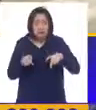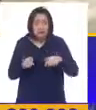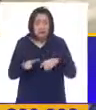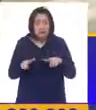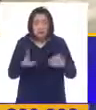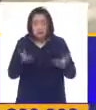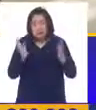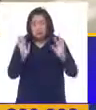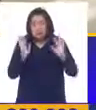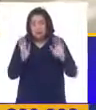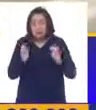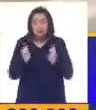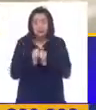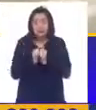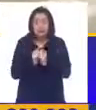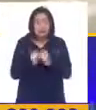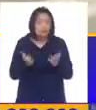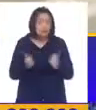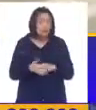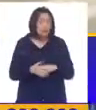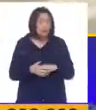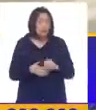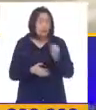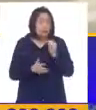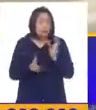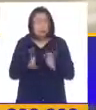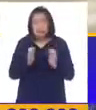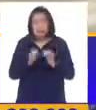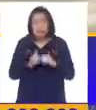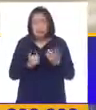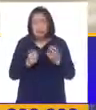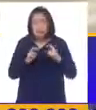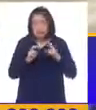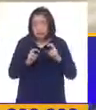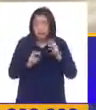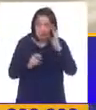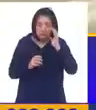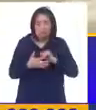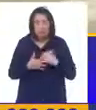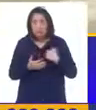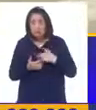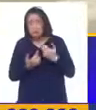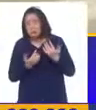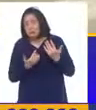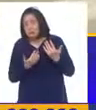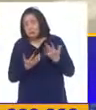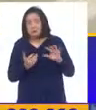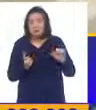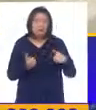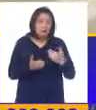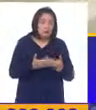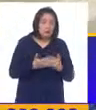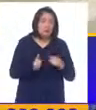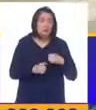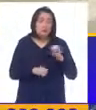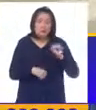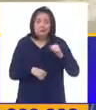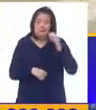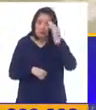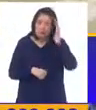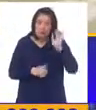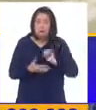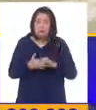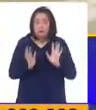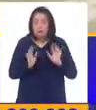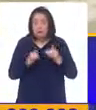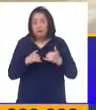está acompañando en todas estas diligencias policiales. Nosotros a la expectativa, Fátima, de su llegada, porque sabemos que todavía se encuentra